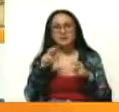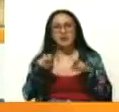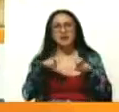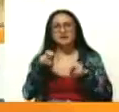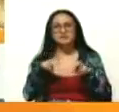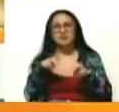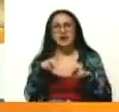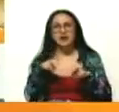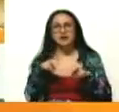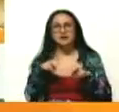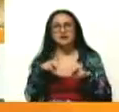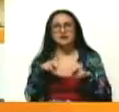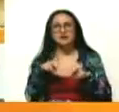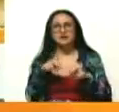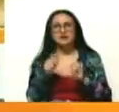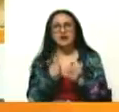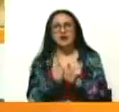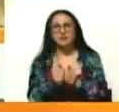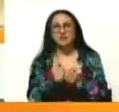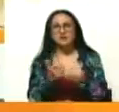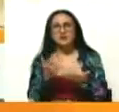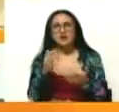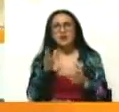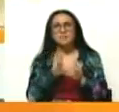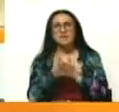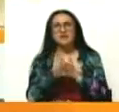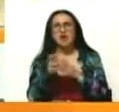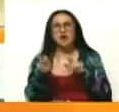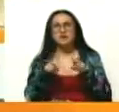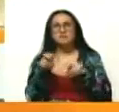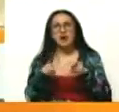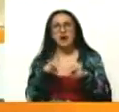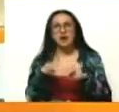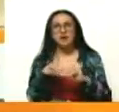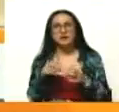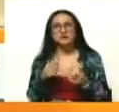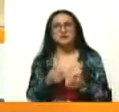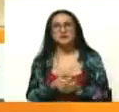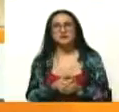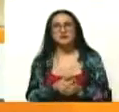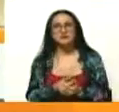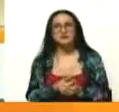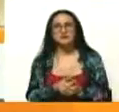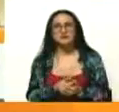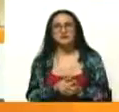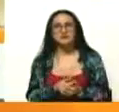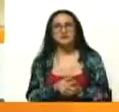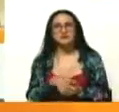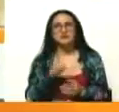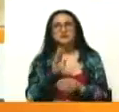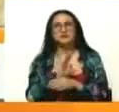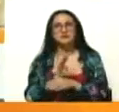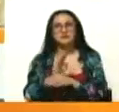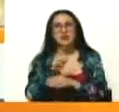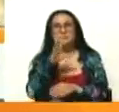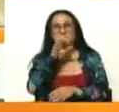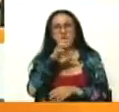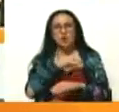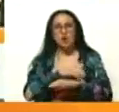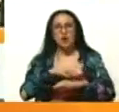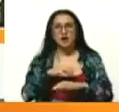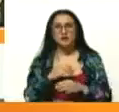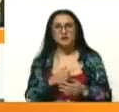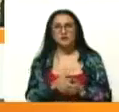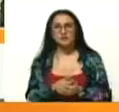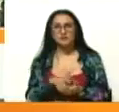animales de compañía con emprendedores del programa Animal Emprende, esterilización de perros y gatos, las cuales están